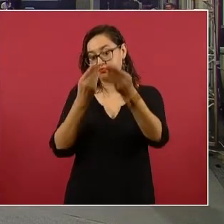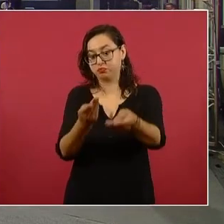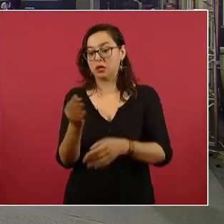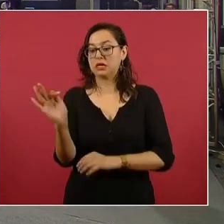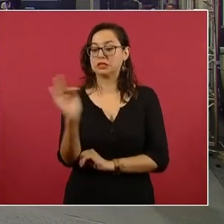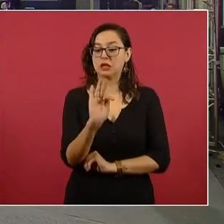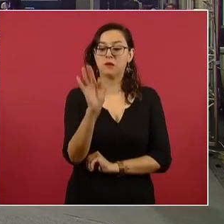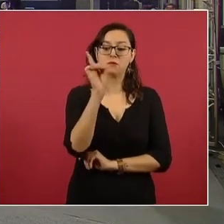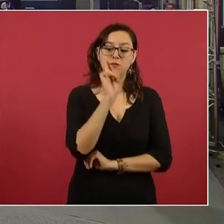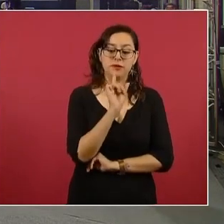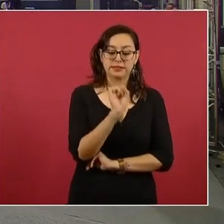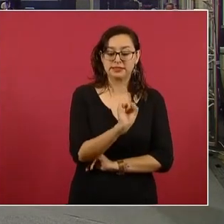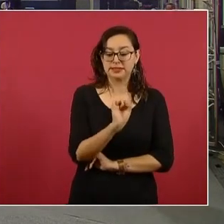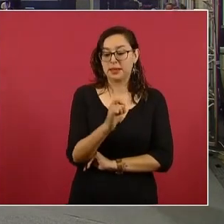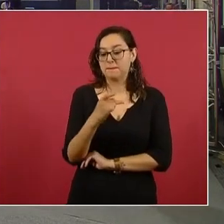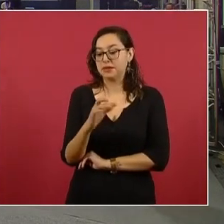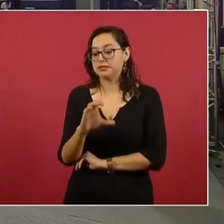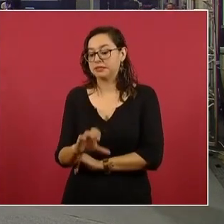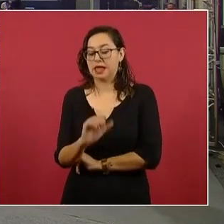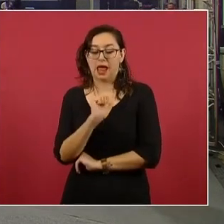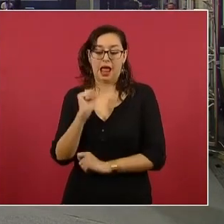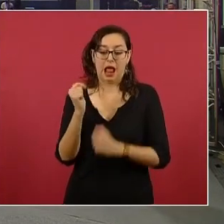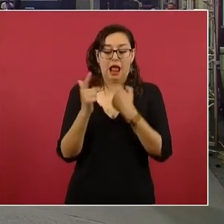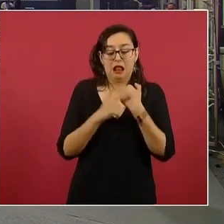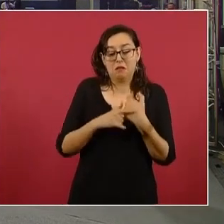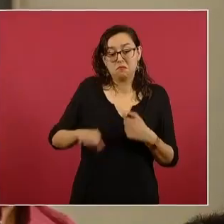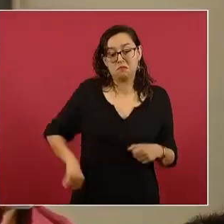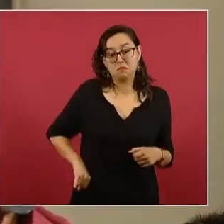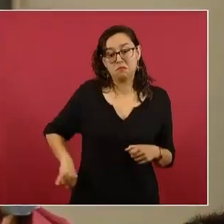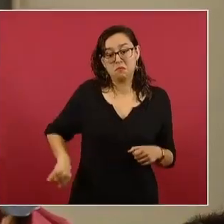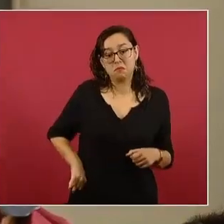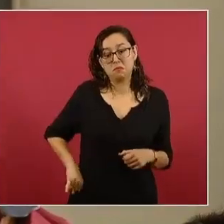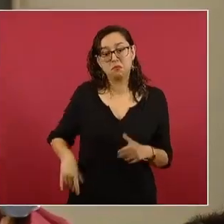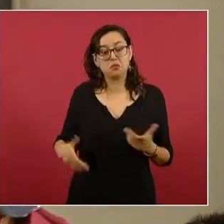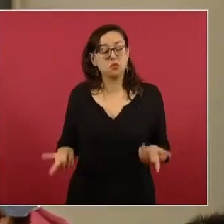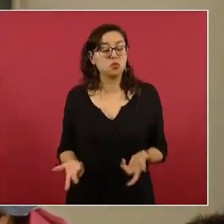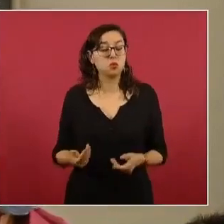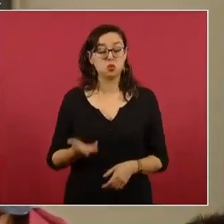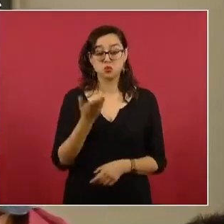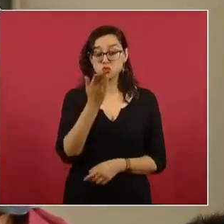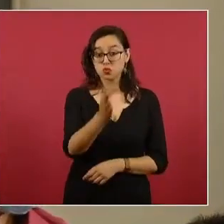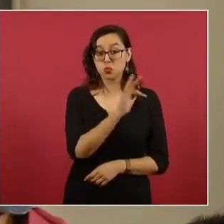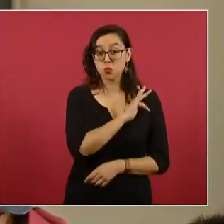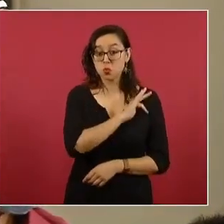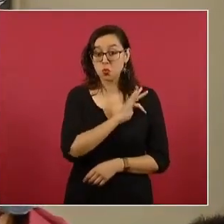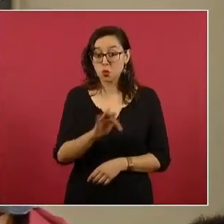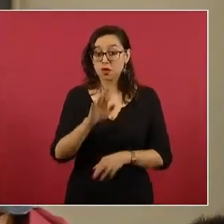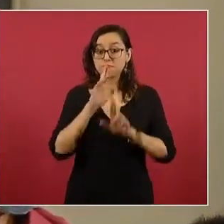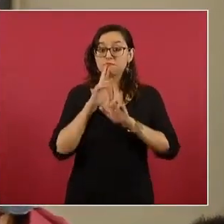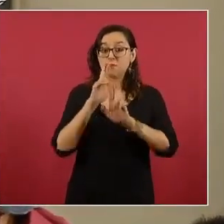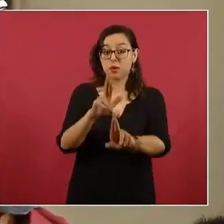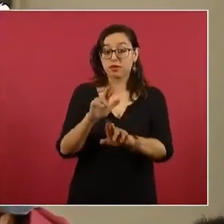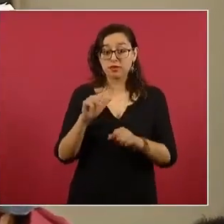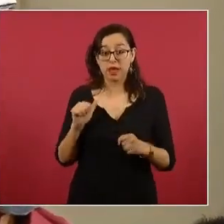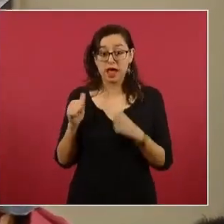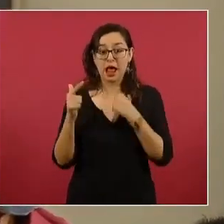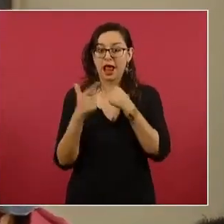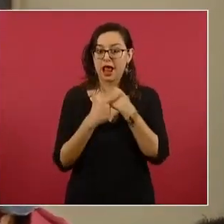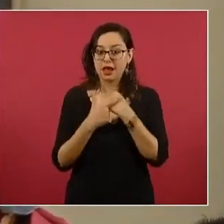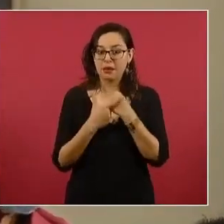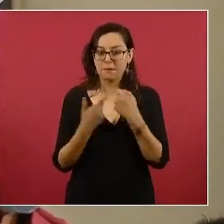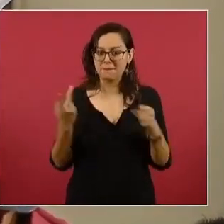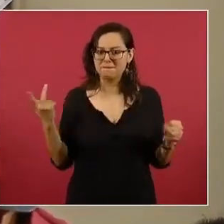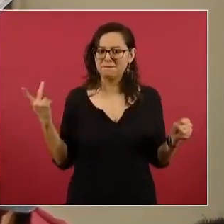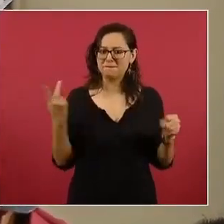Protección Ciudadana. ¿Alguna respuesta para estas asociaciones que además ahora le piden se investigue sobre